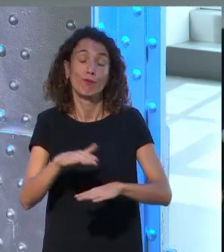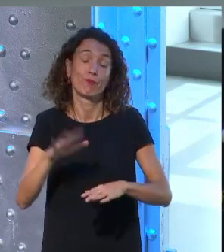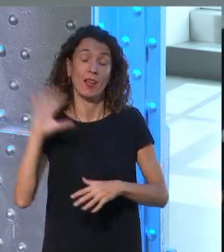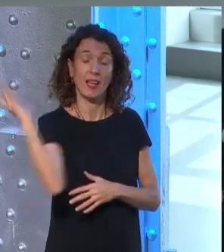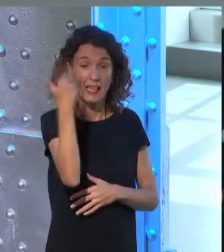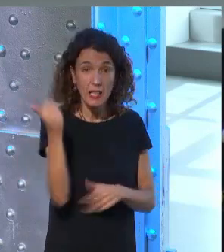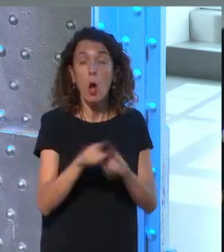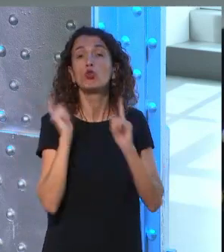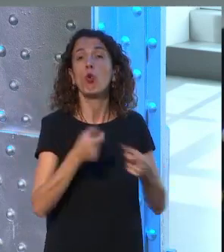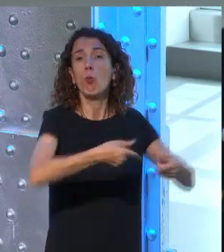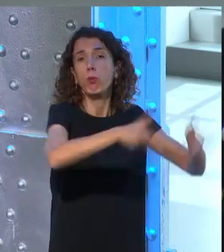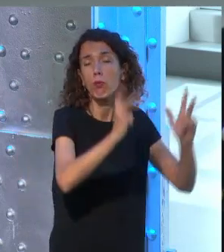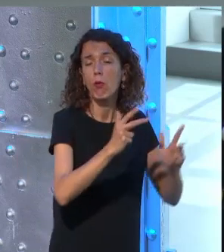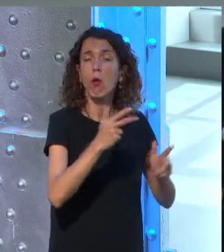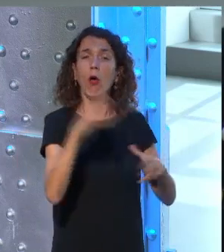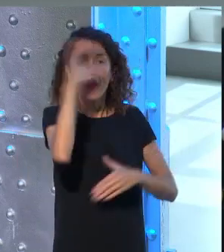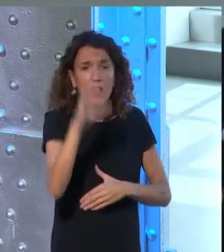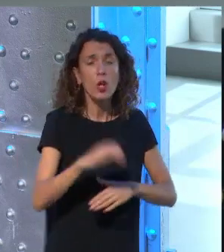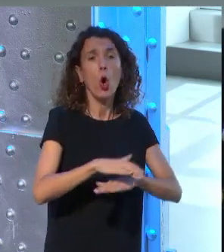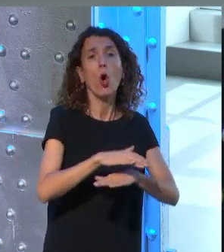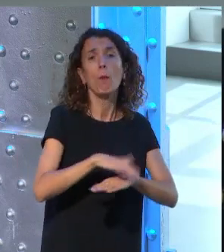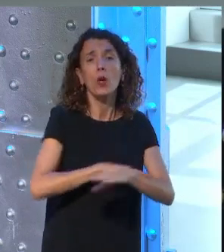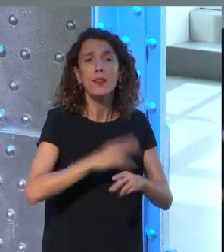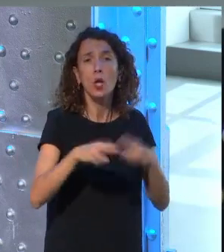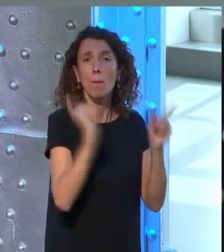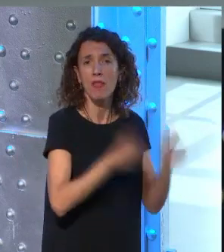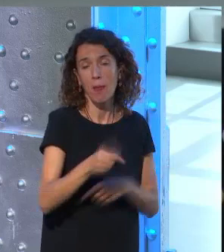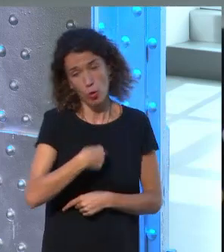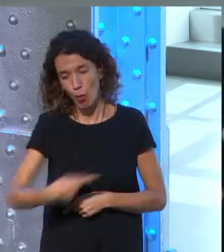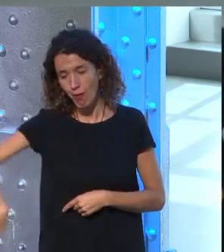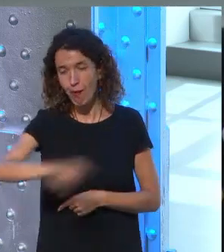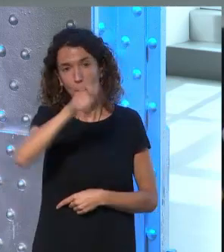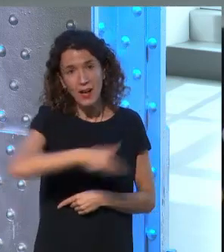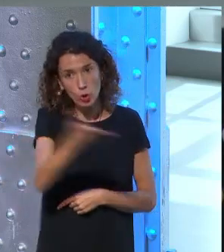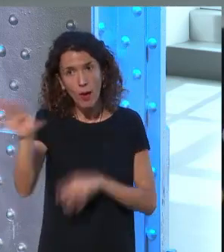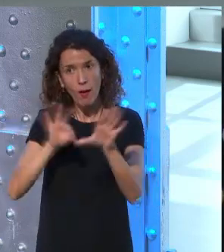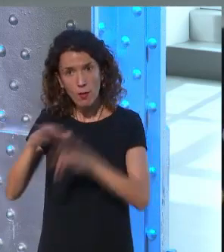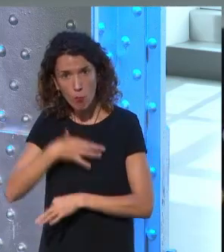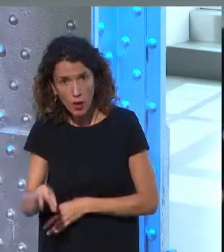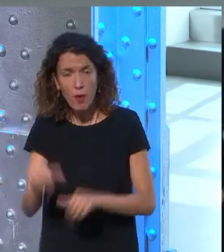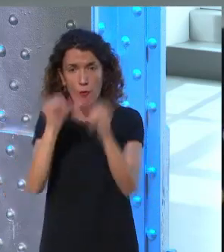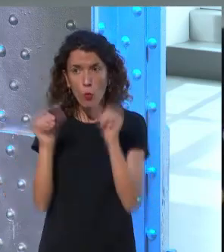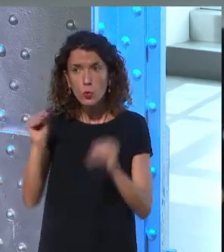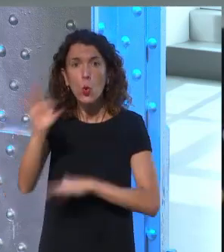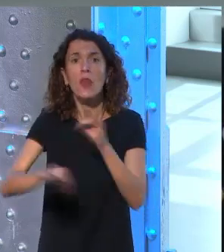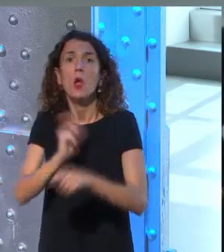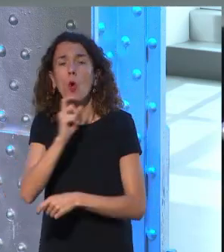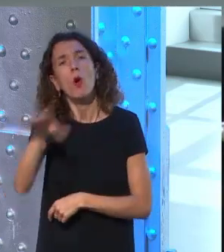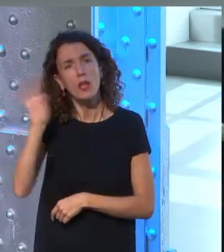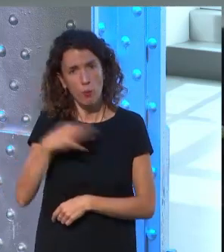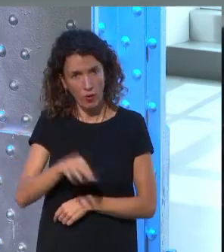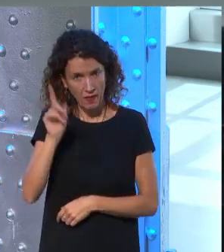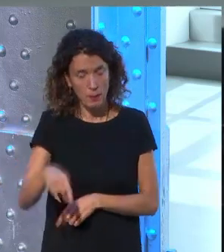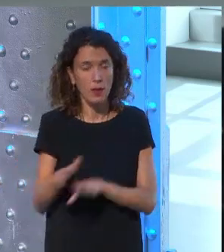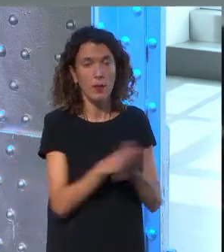solo, ni en manos de políticos, ni en manos de científicos, sino que debemos contemplar también a la ciudadanía y a la forma en que tiene de organizarse. Muy bien,